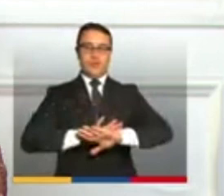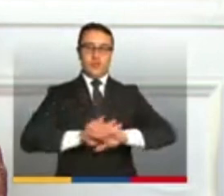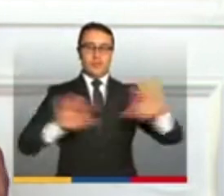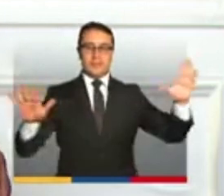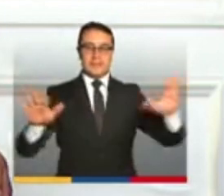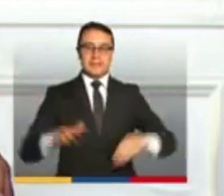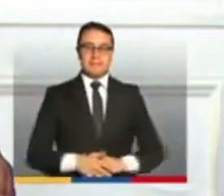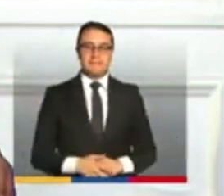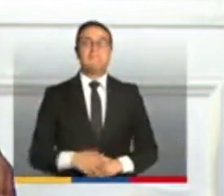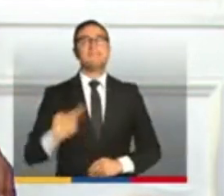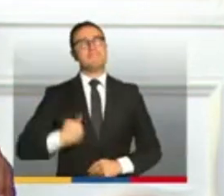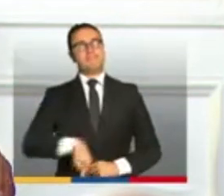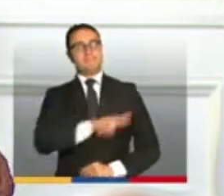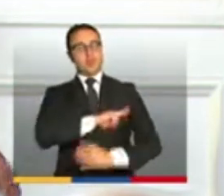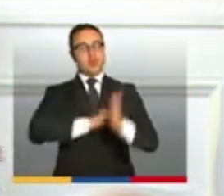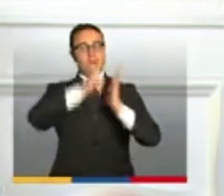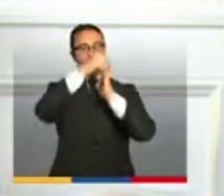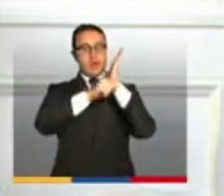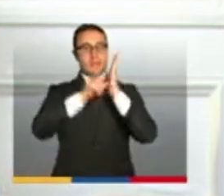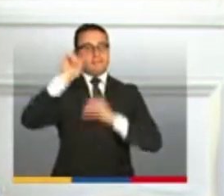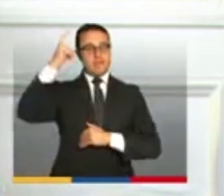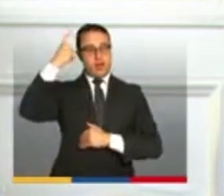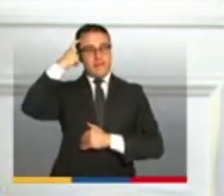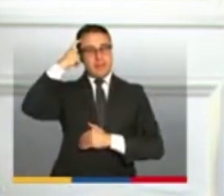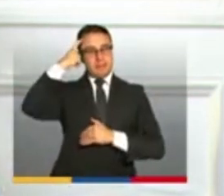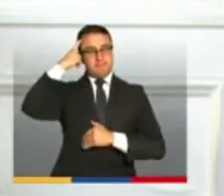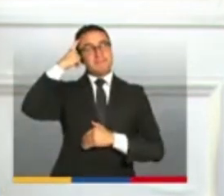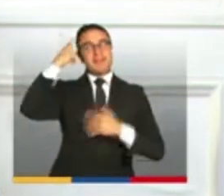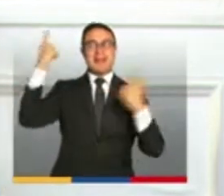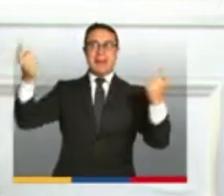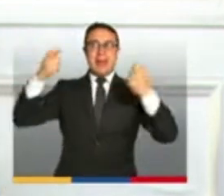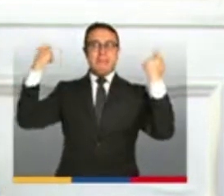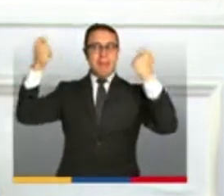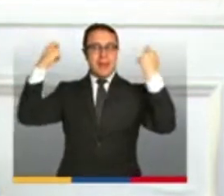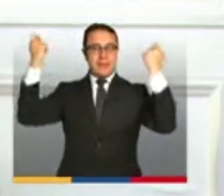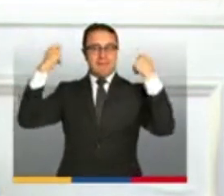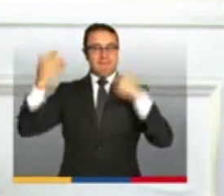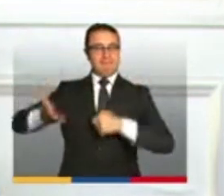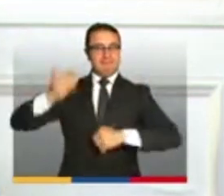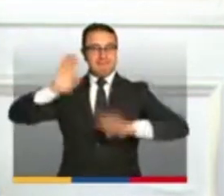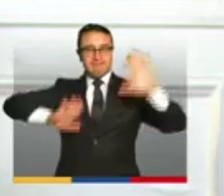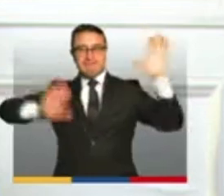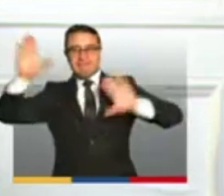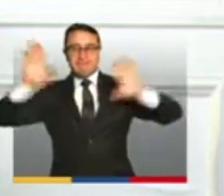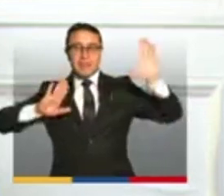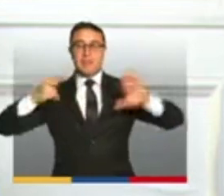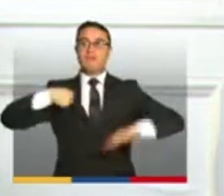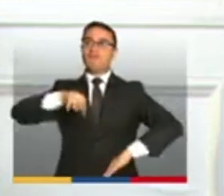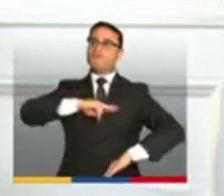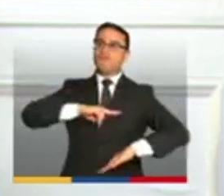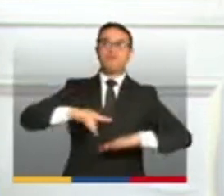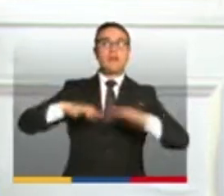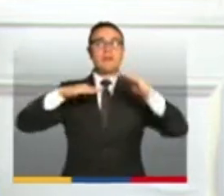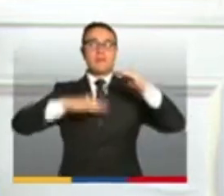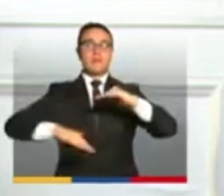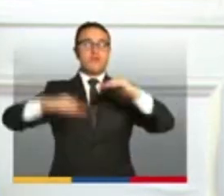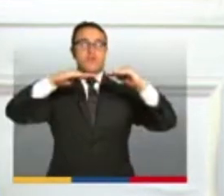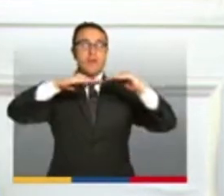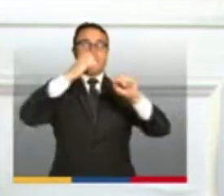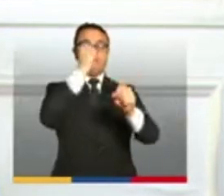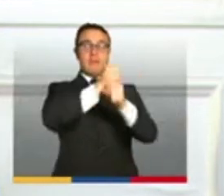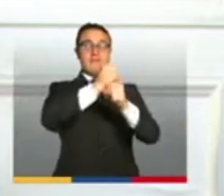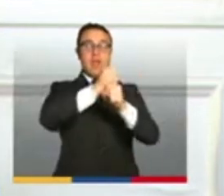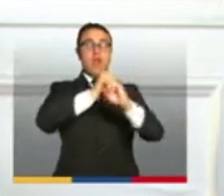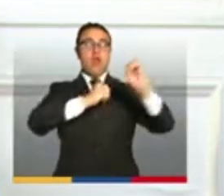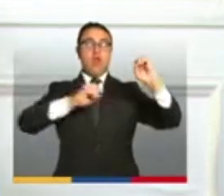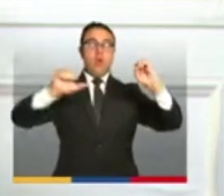programa de gobierno, en la campaña, defendimos la idea que hay igual trabajo, igual salario entre el